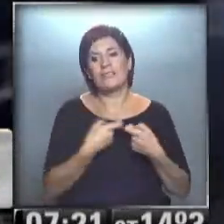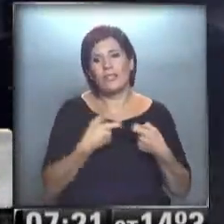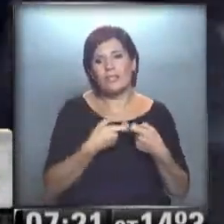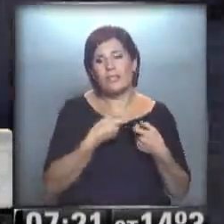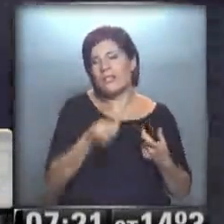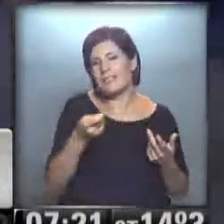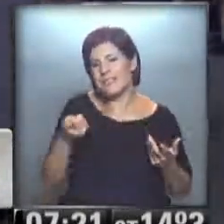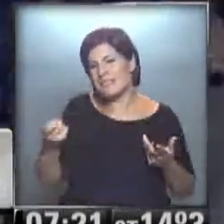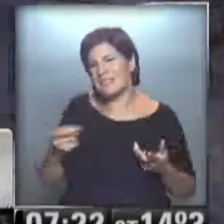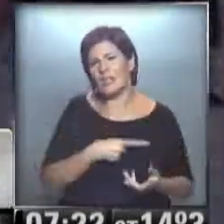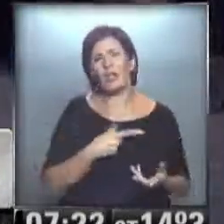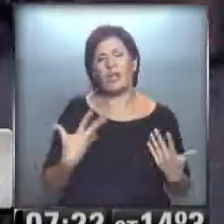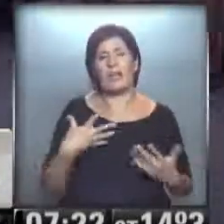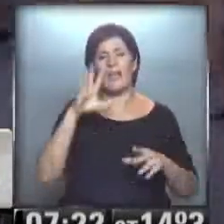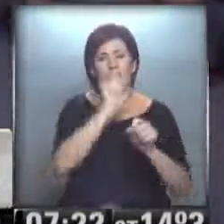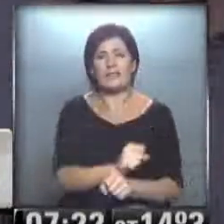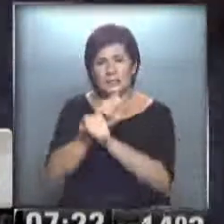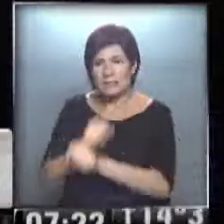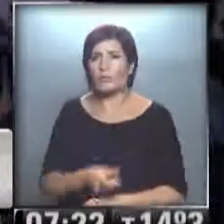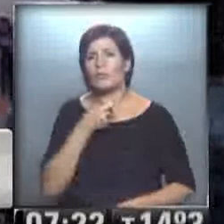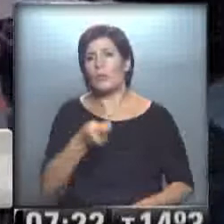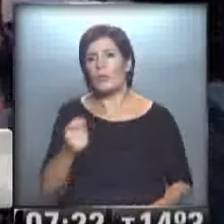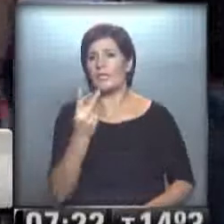permitió el secuestro y muerte de al menos 2 personas.